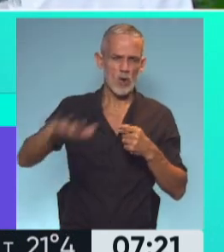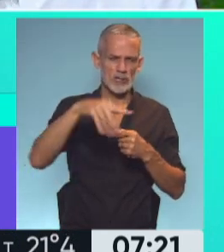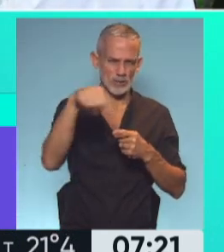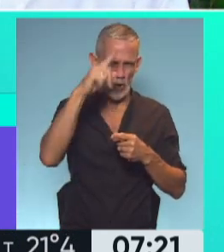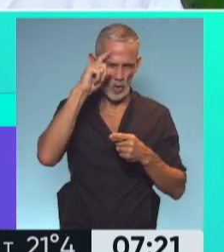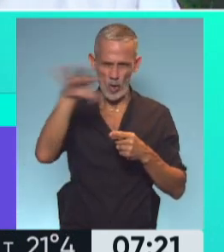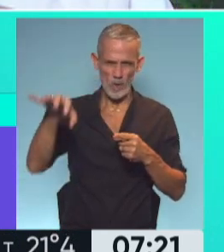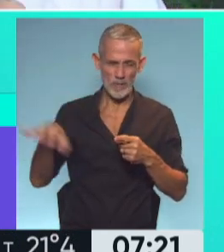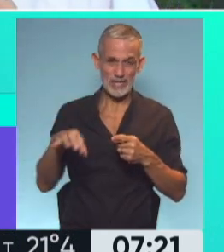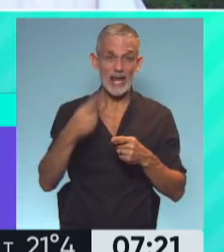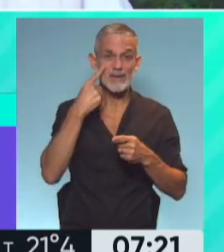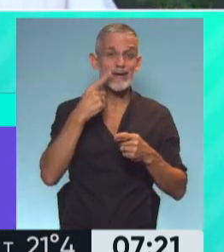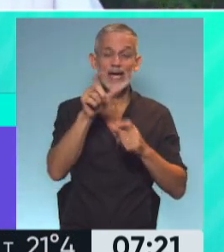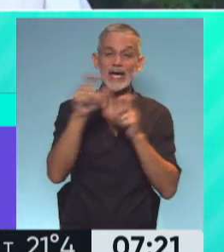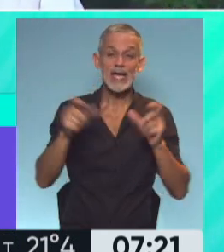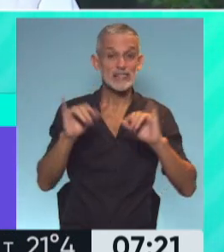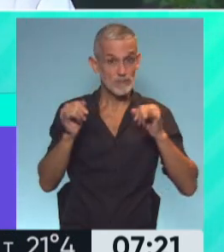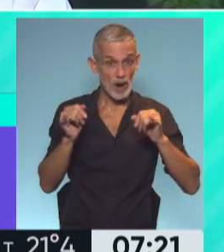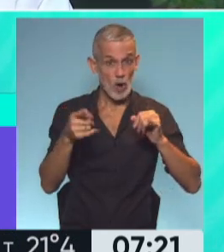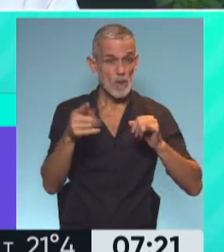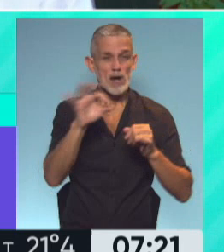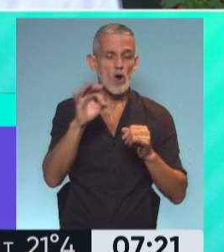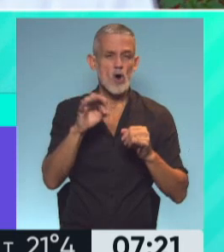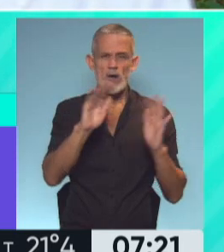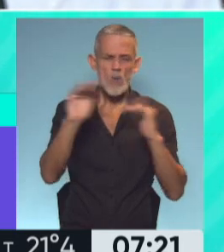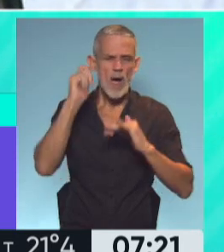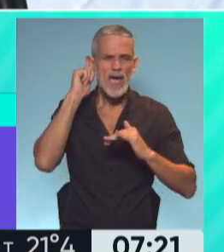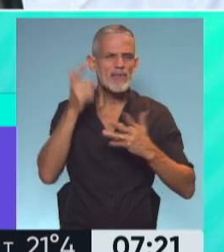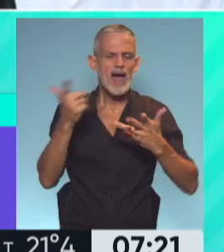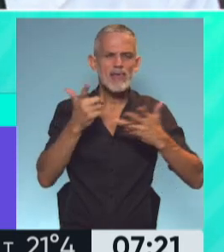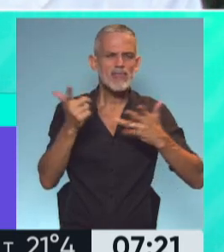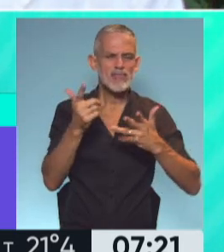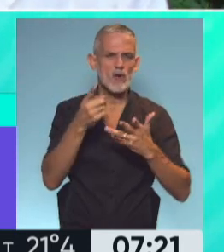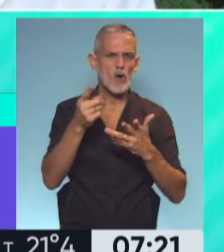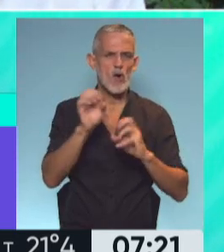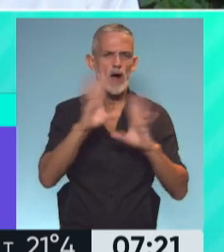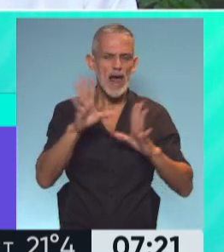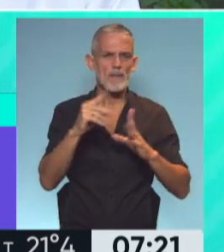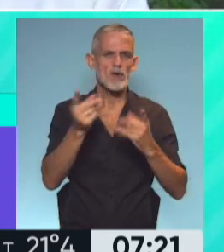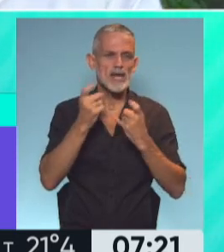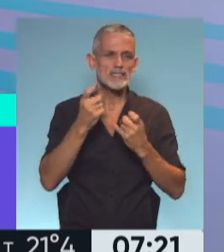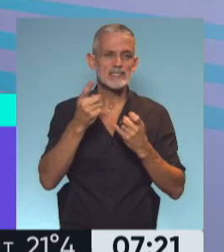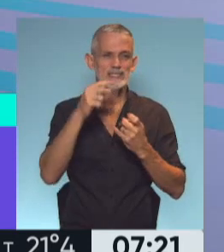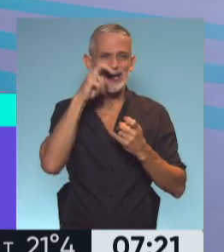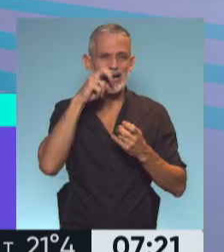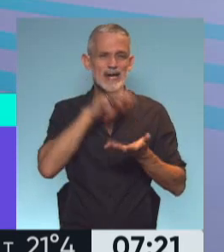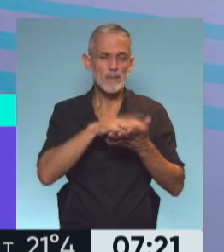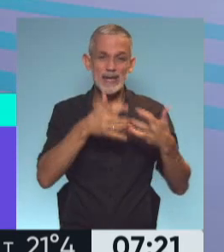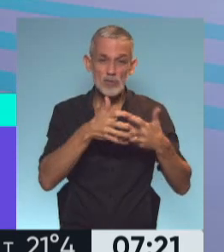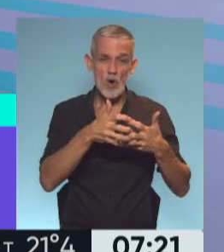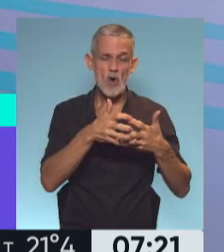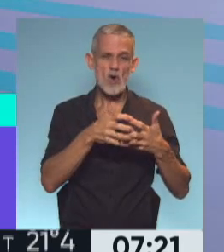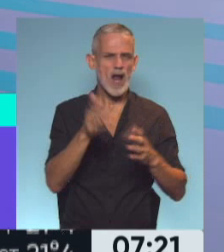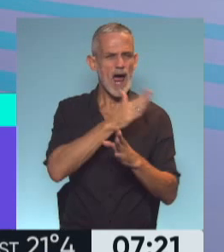permanentemente. ¿Están observando gente más joven ingresando en situación crítica con necesidad de ventilación que lo